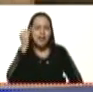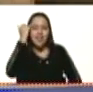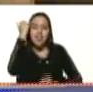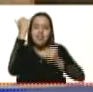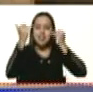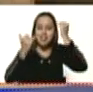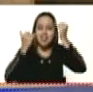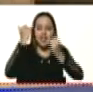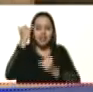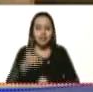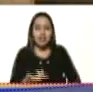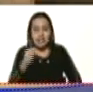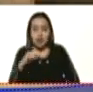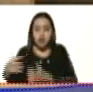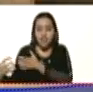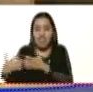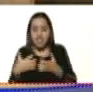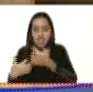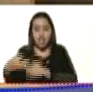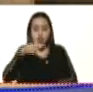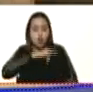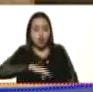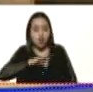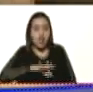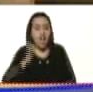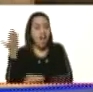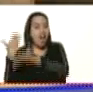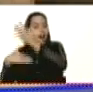Y había una gran batalla en la sociedad colonial,